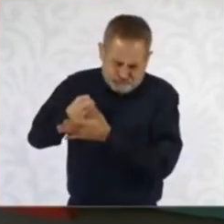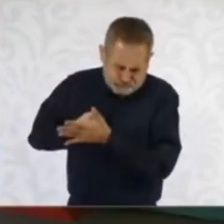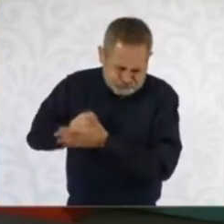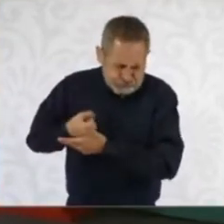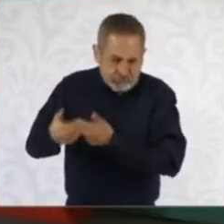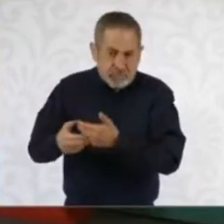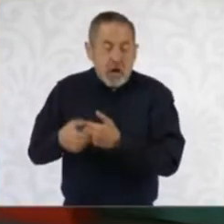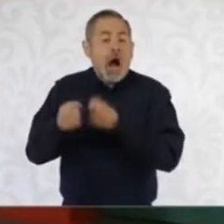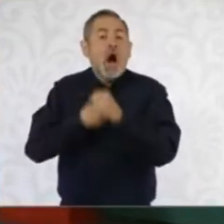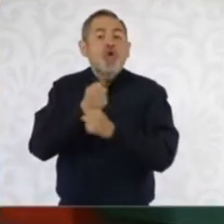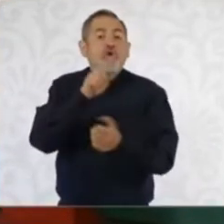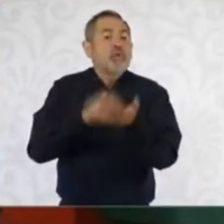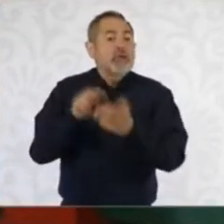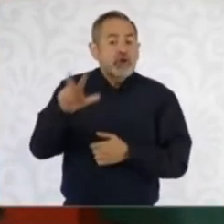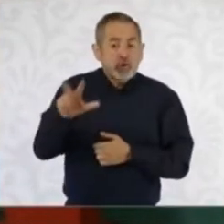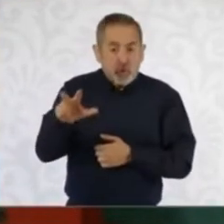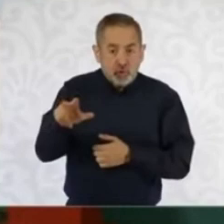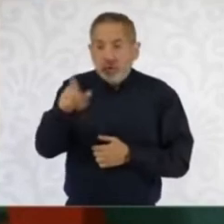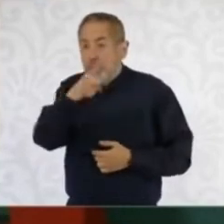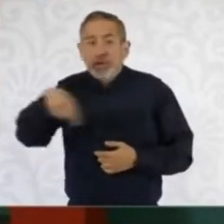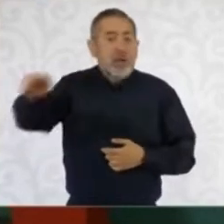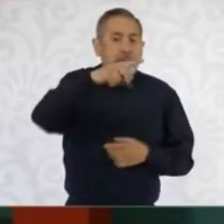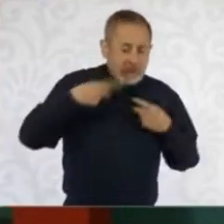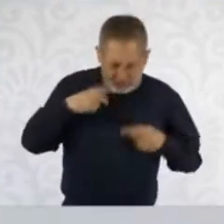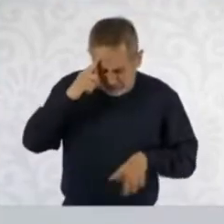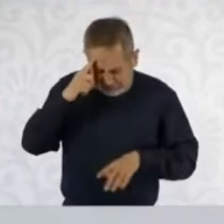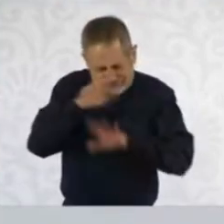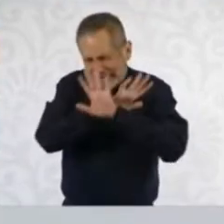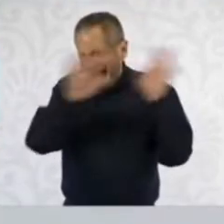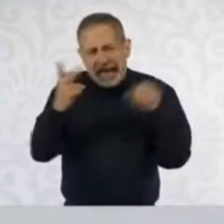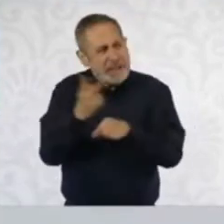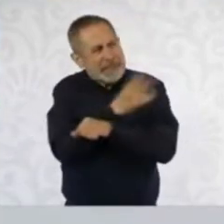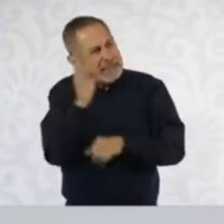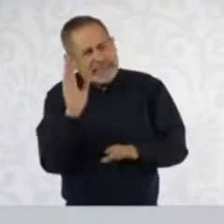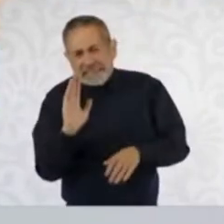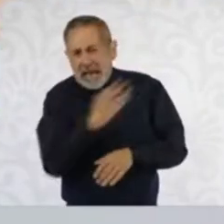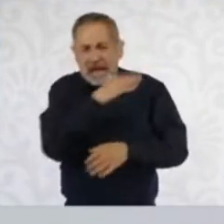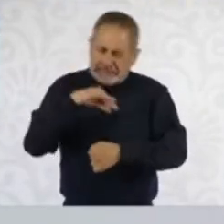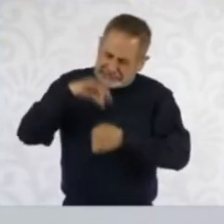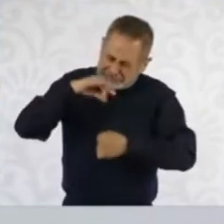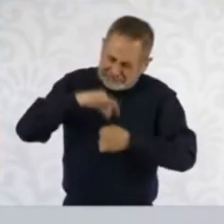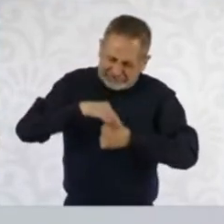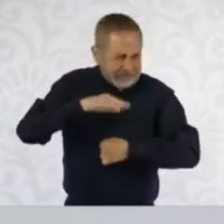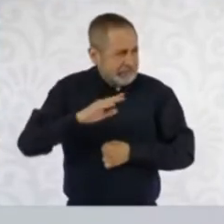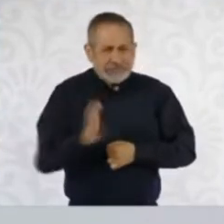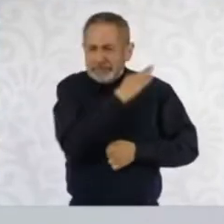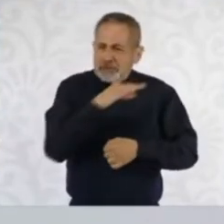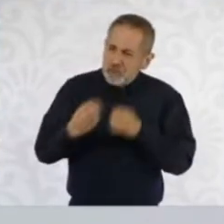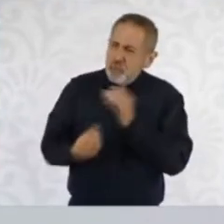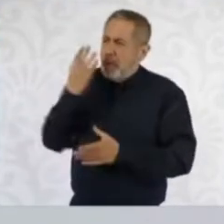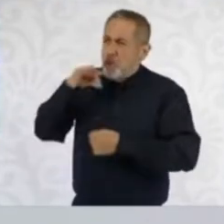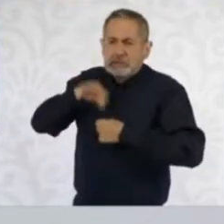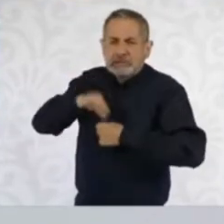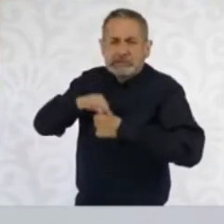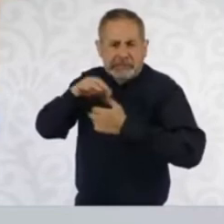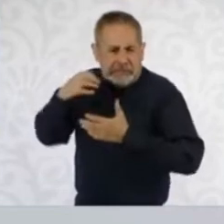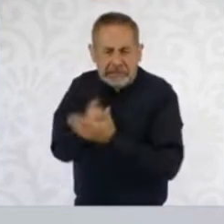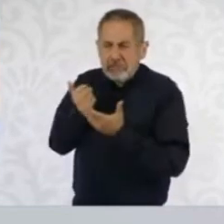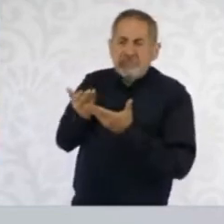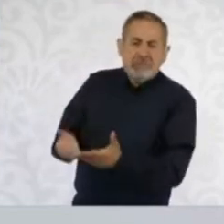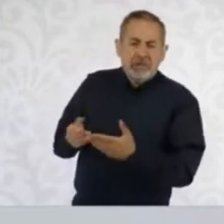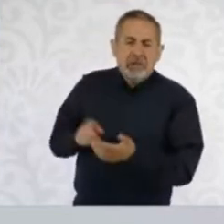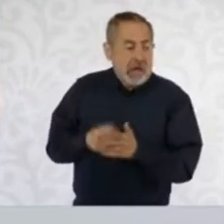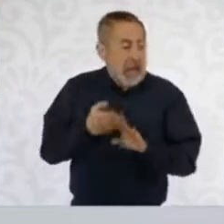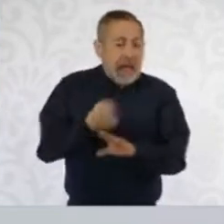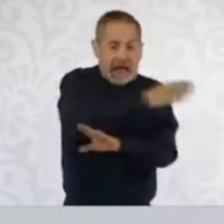En 2018 el pueblo de México dijo basta del pasado, basta del régimen de corrupción y privilegios. Ese régimen de